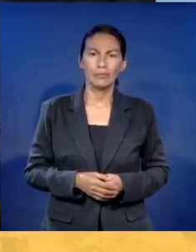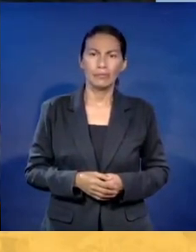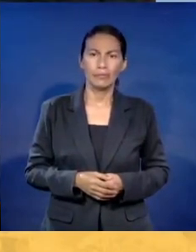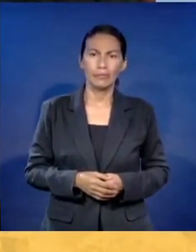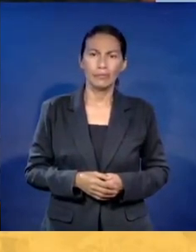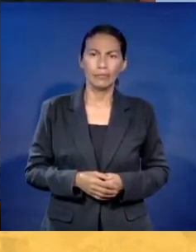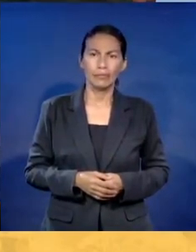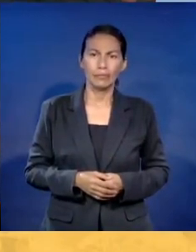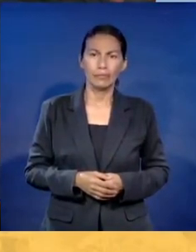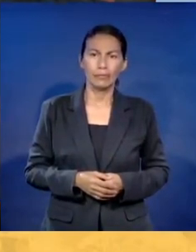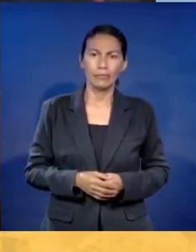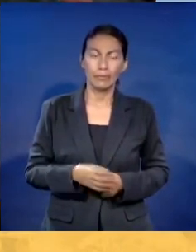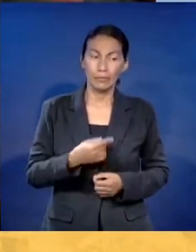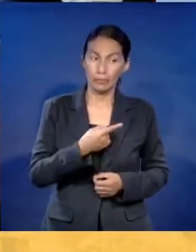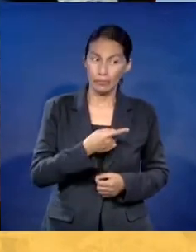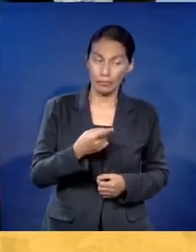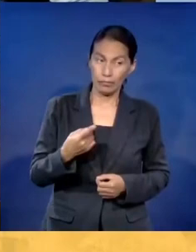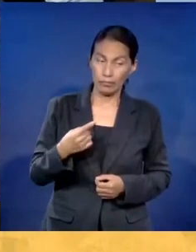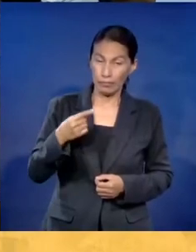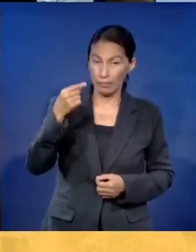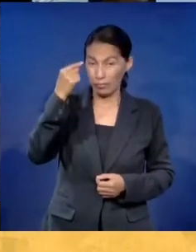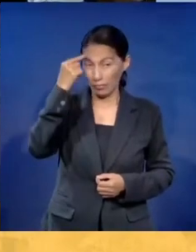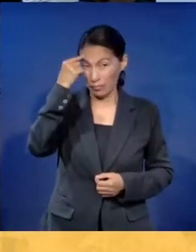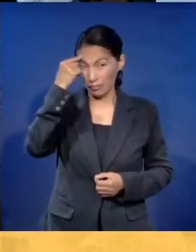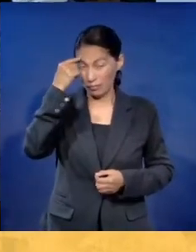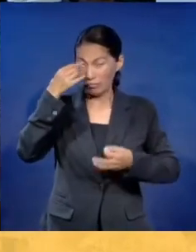entrar con madurez al matrimonio